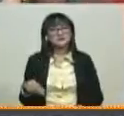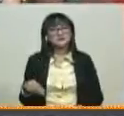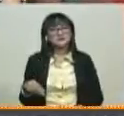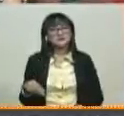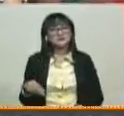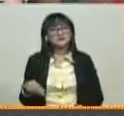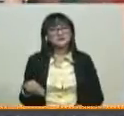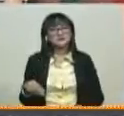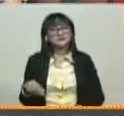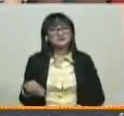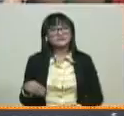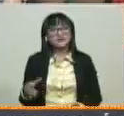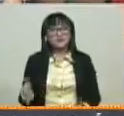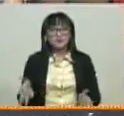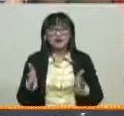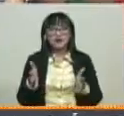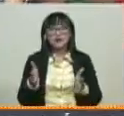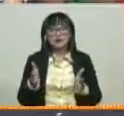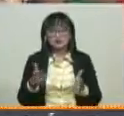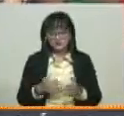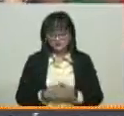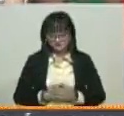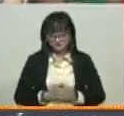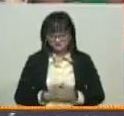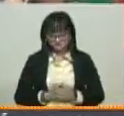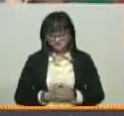él dice que va a ganar.